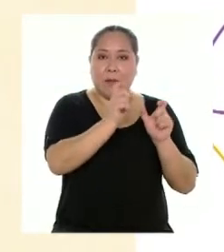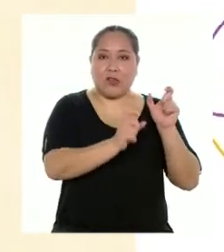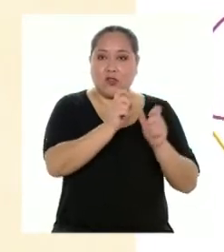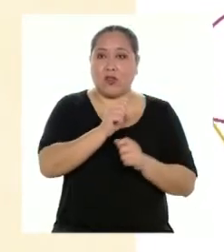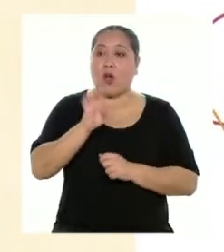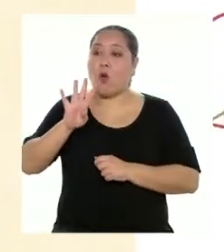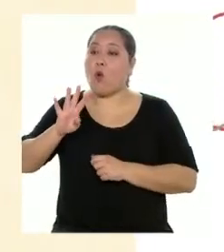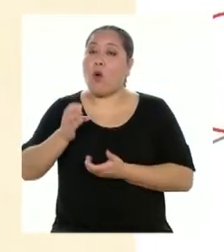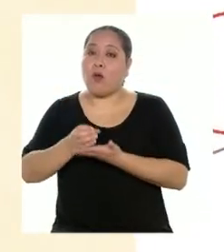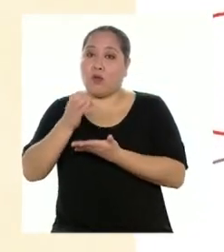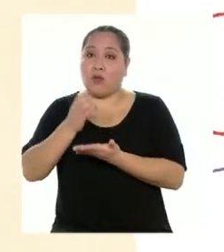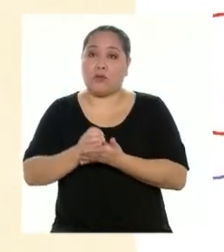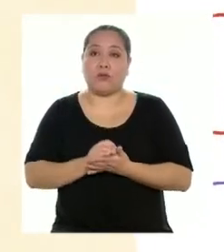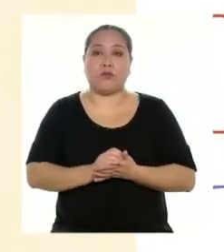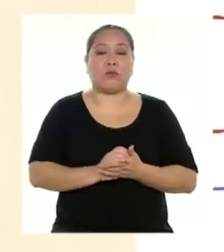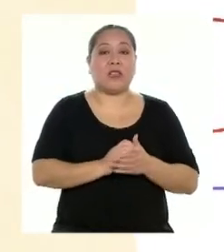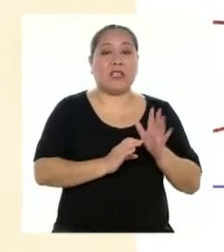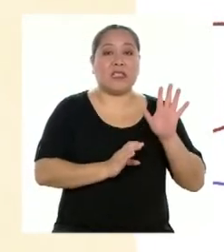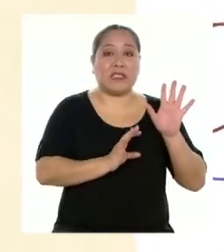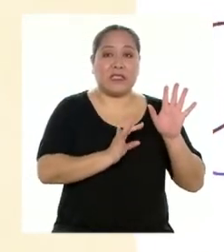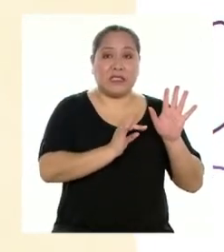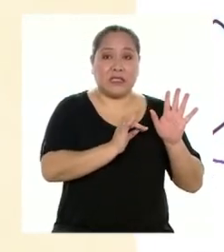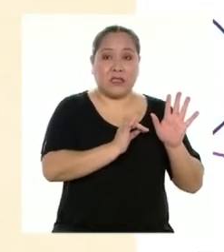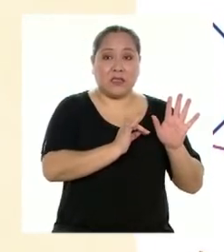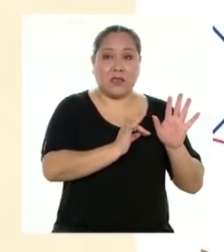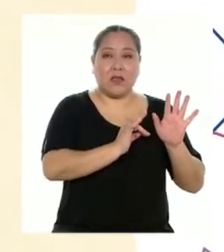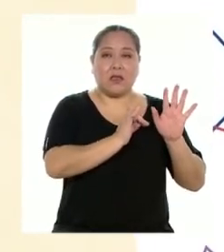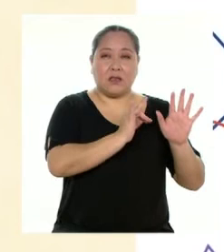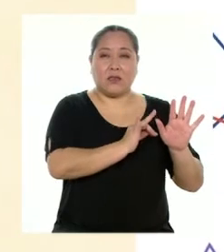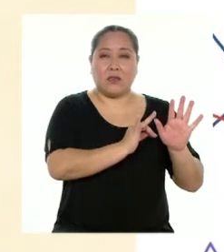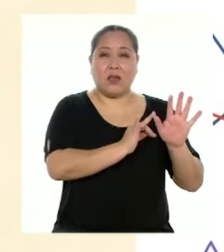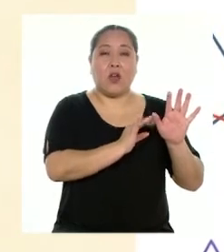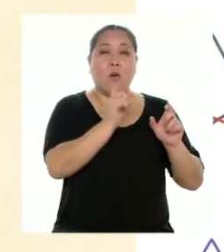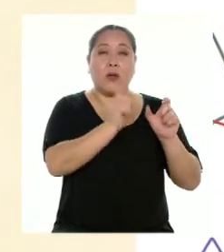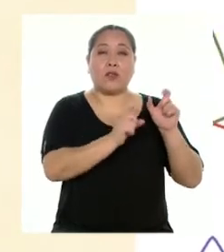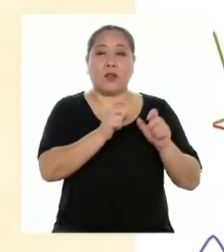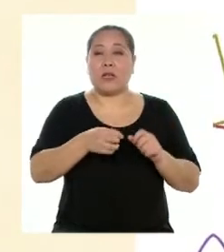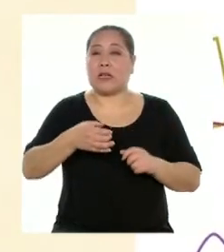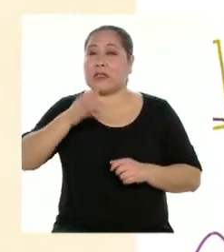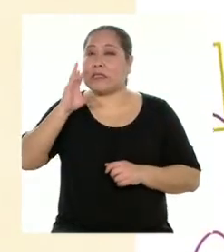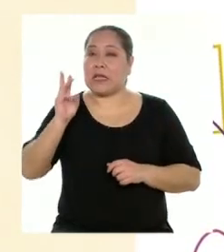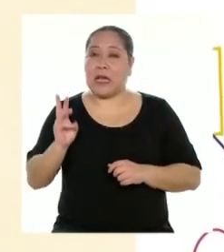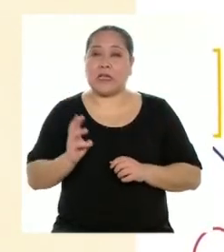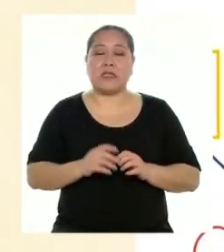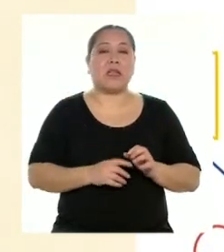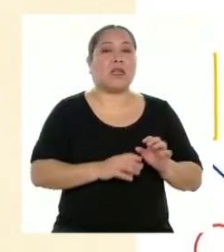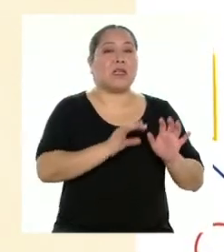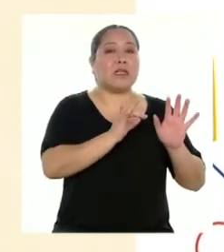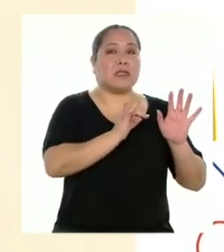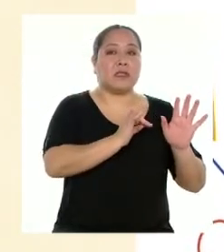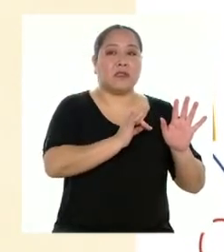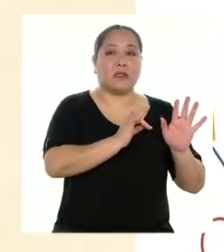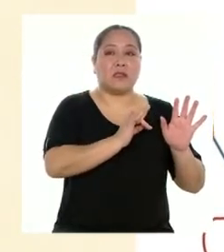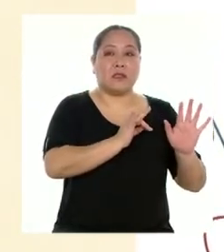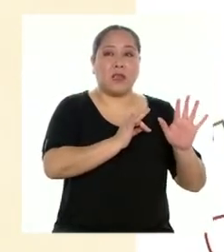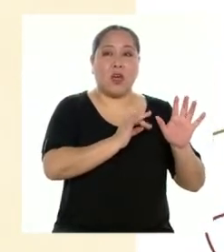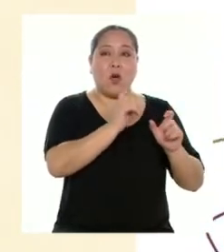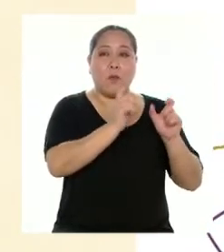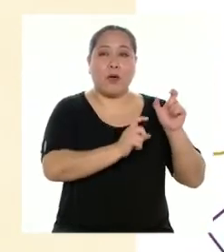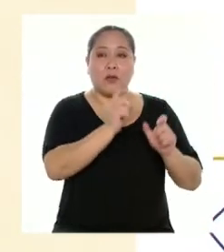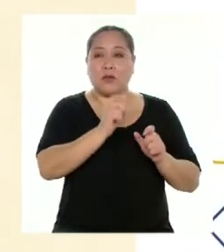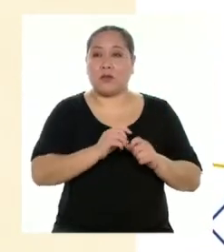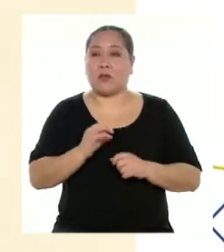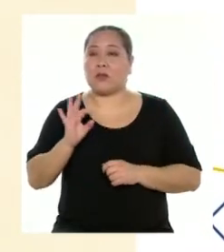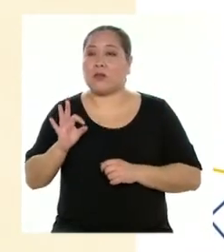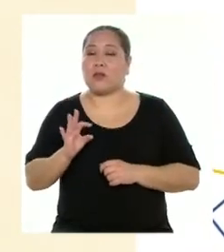4, 7 personas beben 5, 5 personas beben 6, 5 personas beben 7 y 4 personas